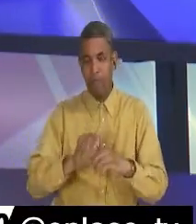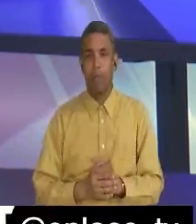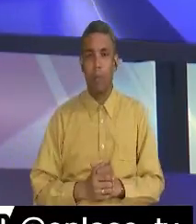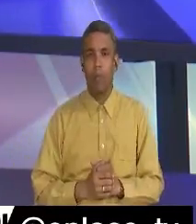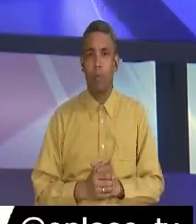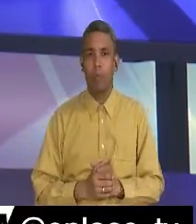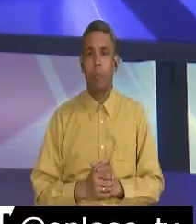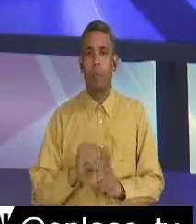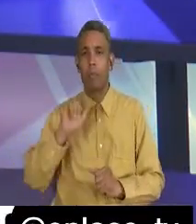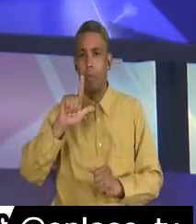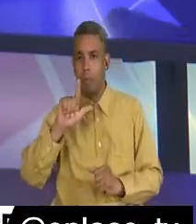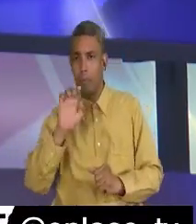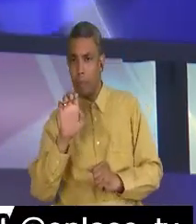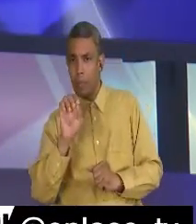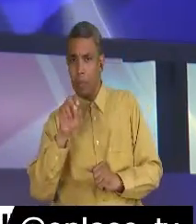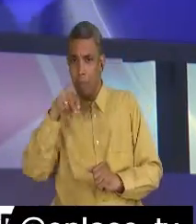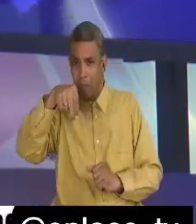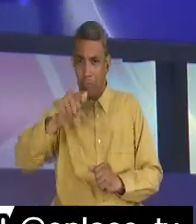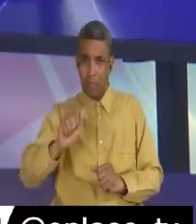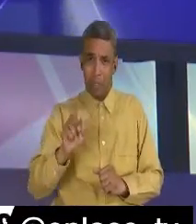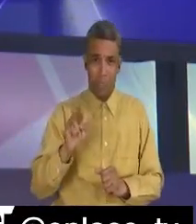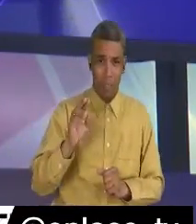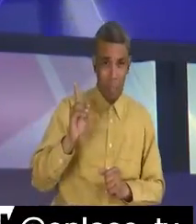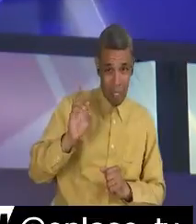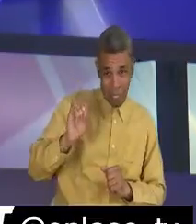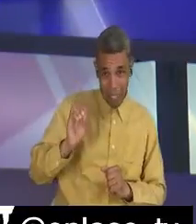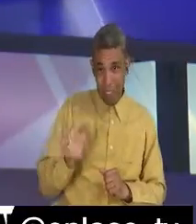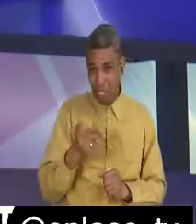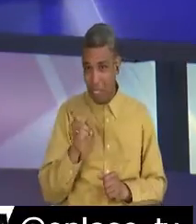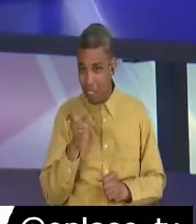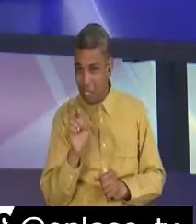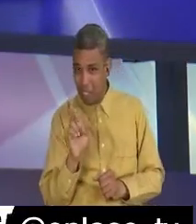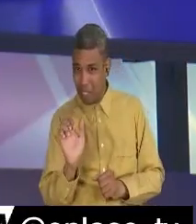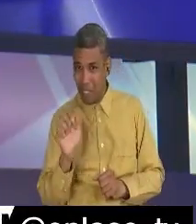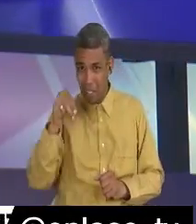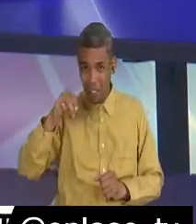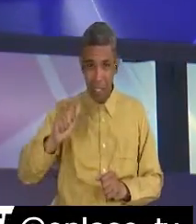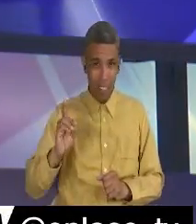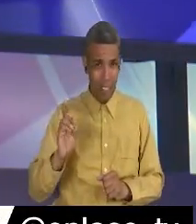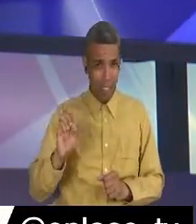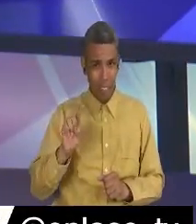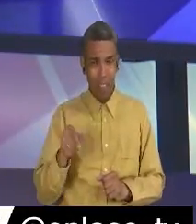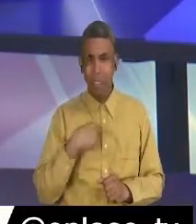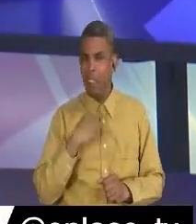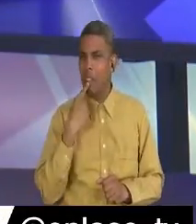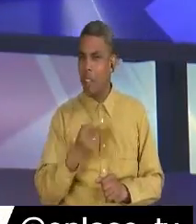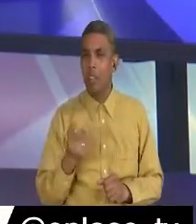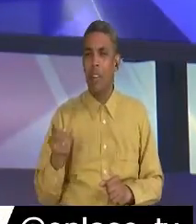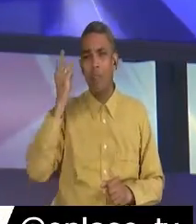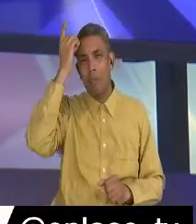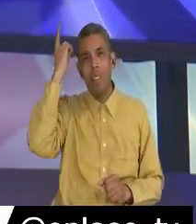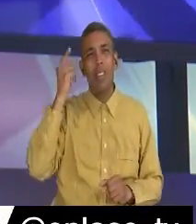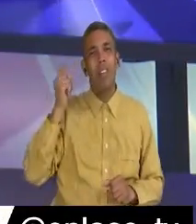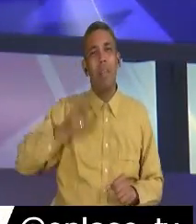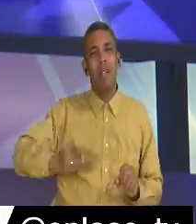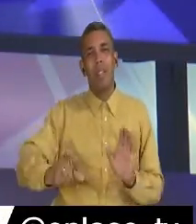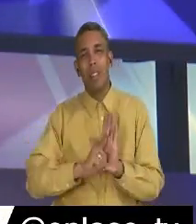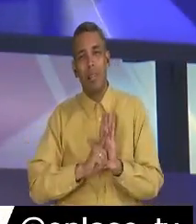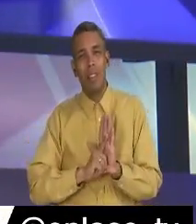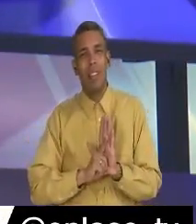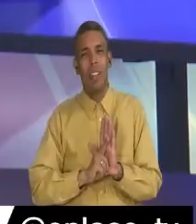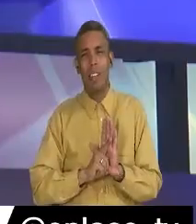buscará un nuevo sitio de disposición de basuras en la ciudad, habló para Enlace Noticias sobre el nuevo decreto de emergencia sanitaria dictado por la Alcaldía